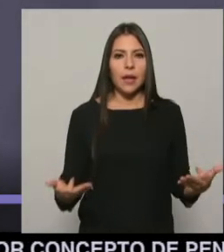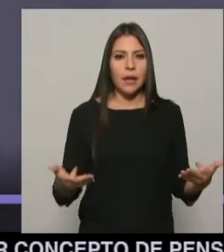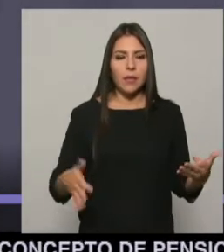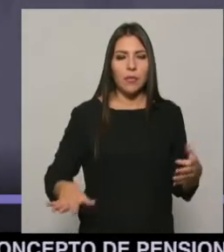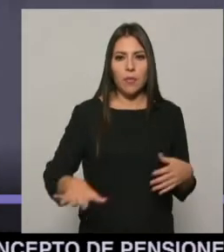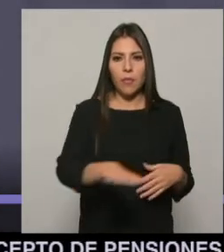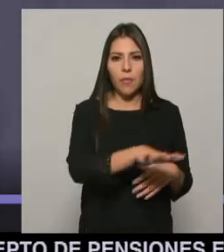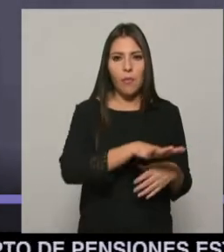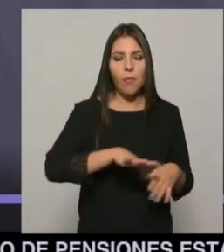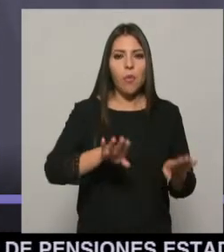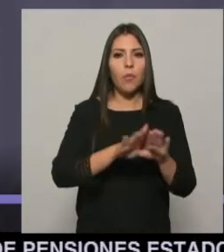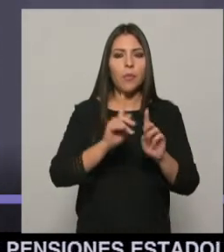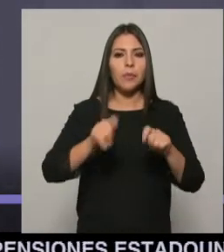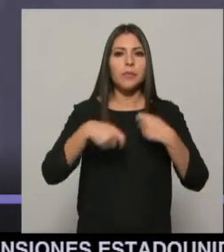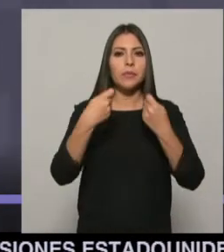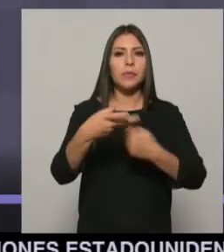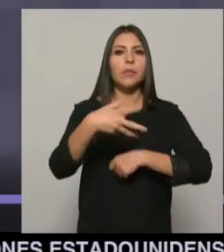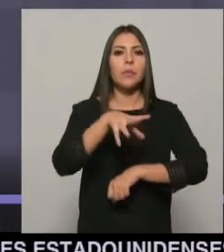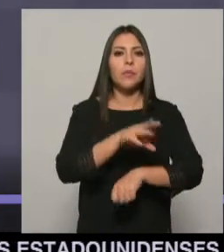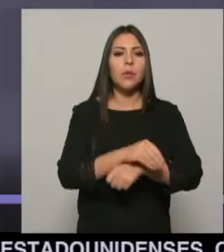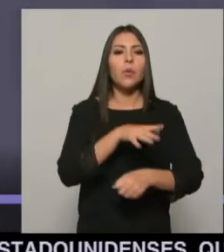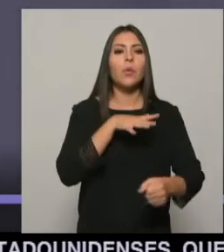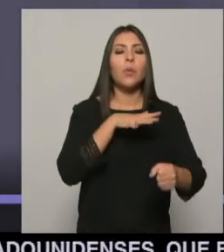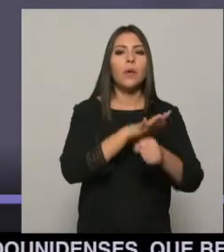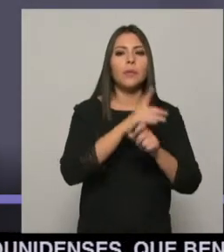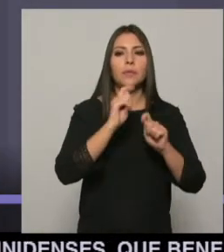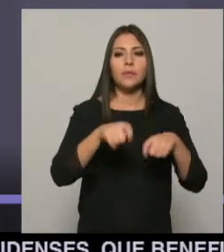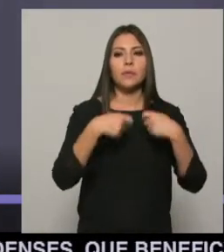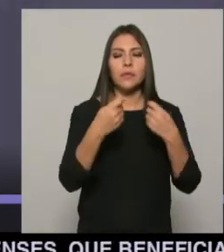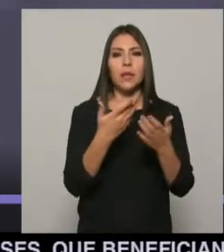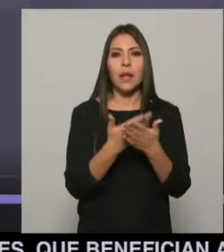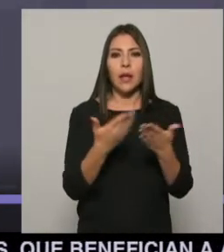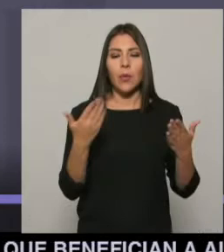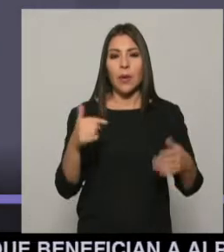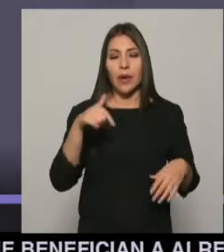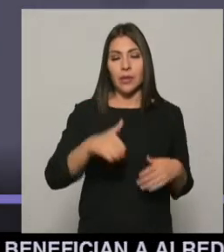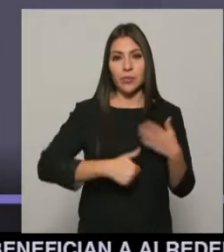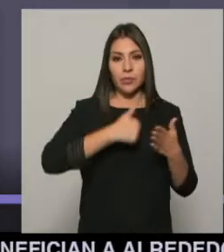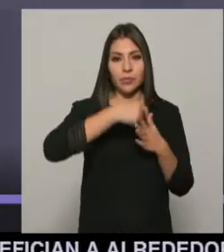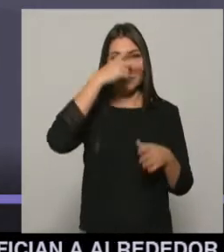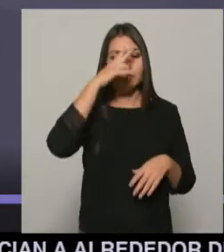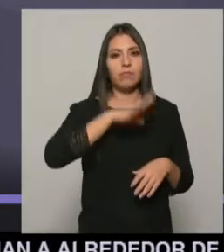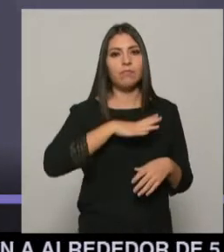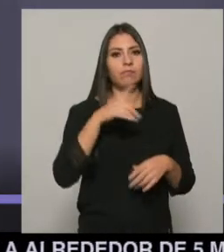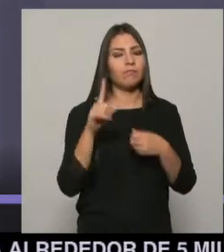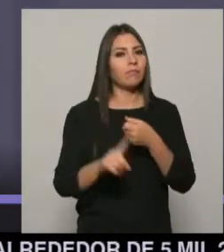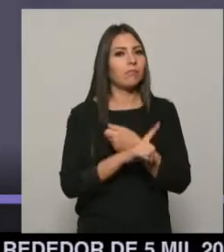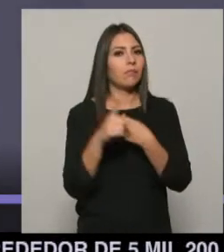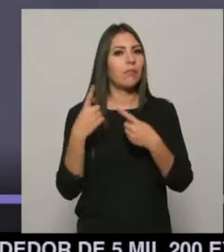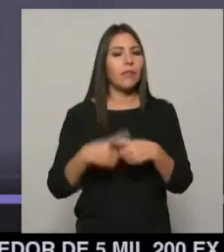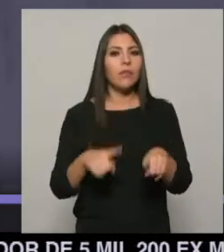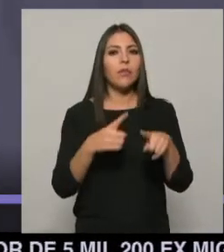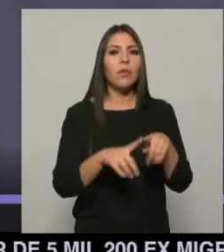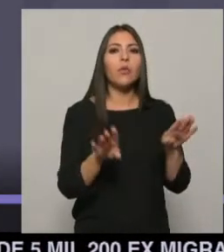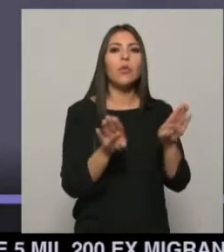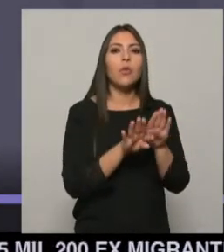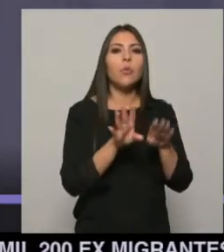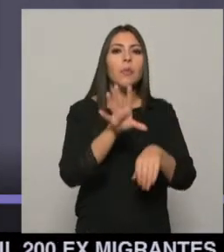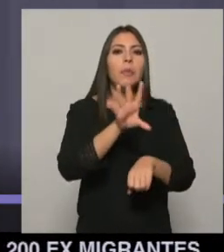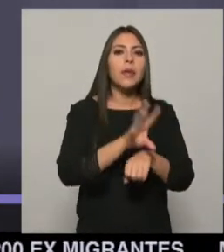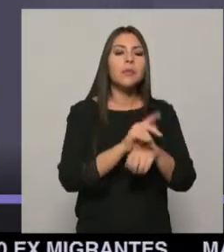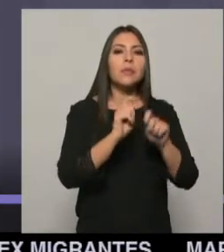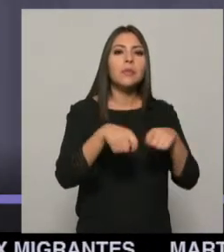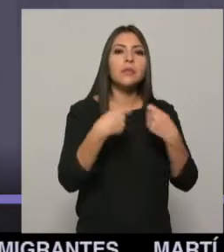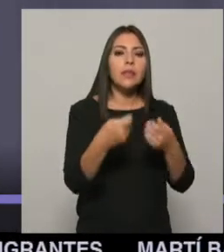tiene históricamente graves problemas en materia de regulación de uso de suelo. Eso se ha prestado históricamente a un